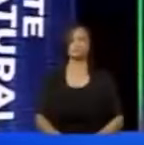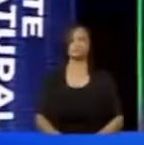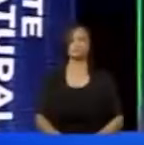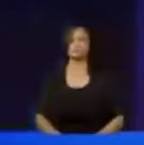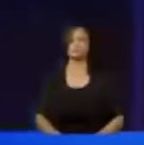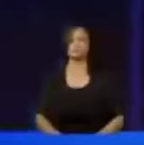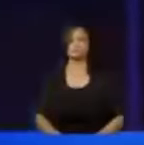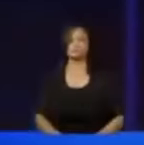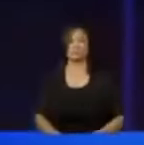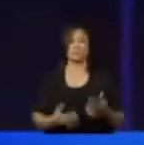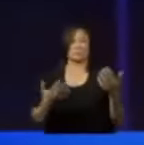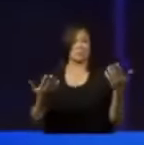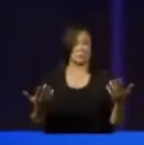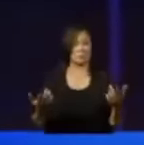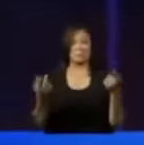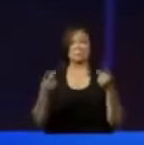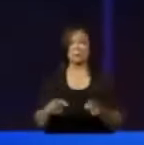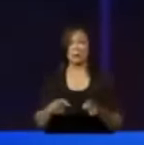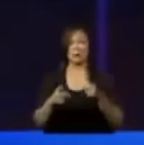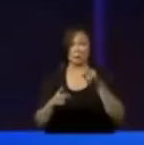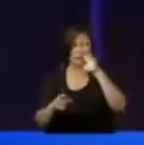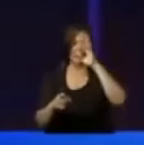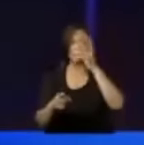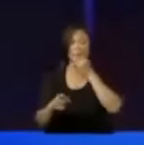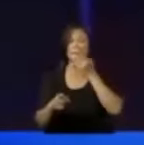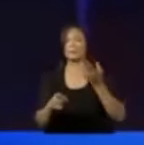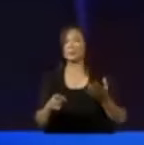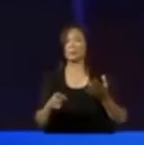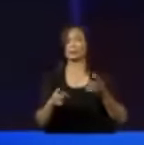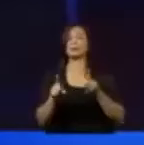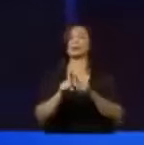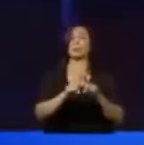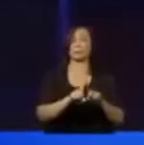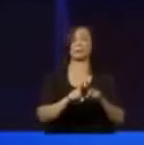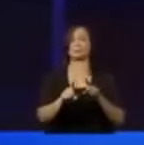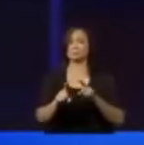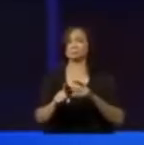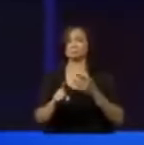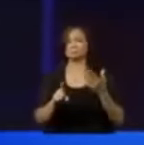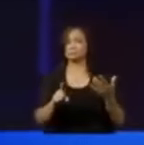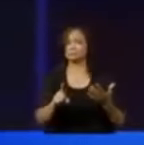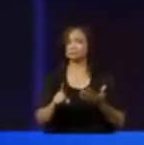Uno de los mayores retos que tenemos y que tiene la República Dominicana, pero que también tiene